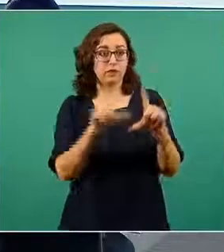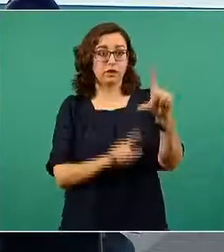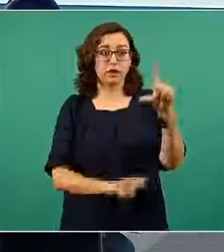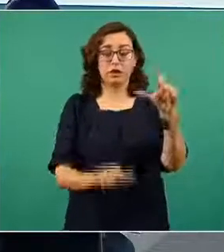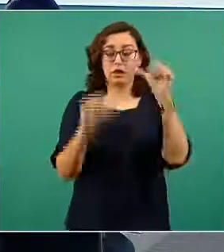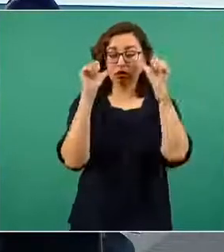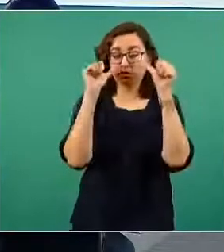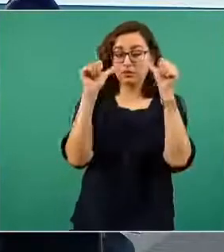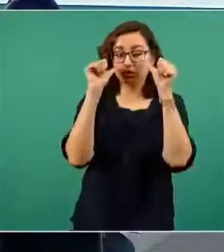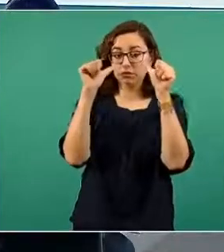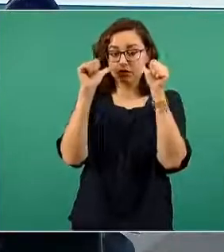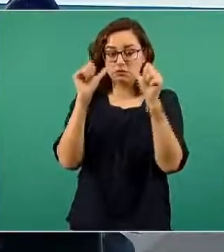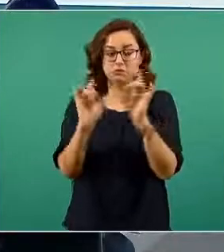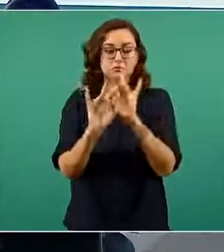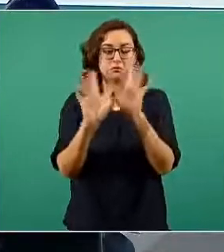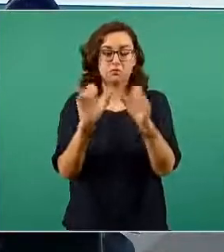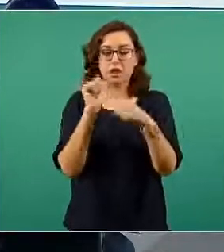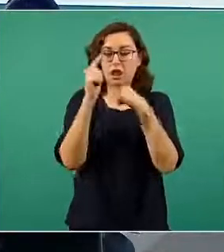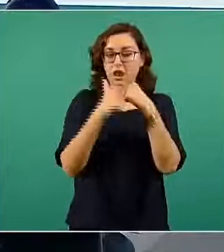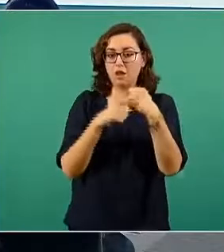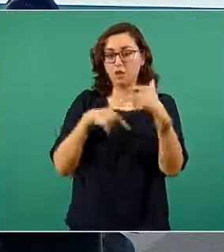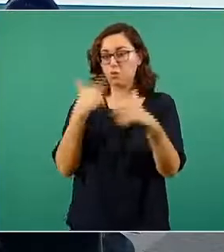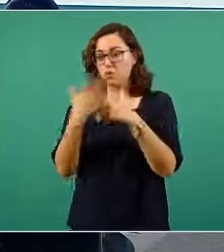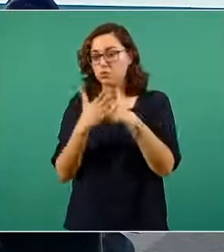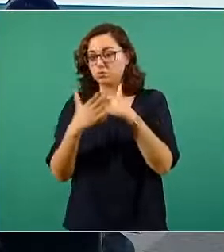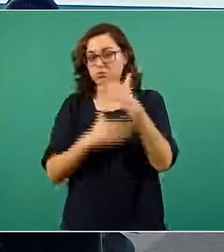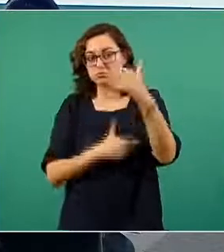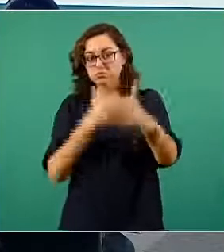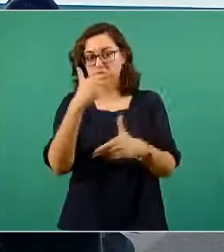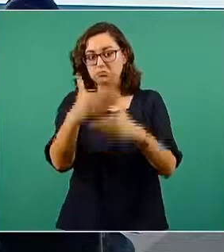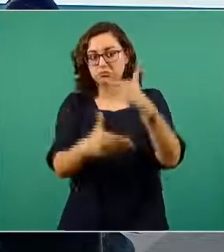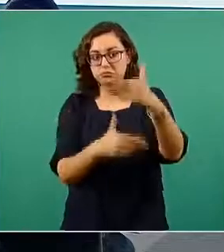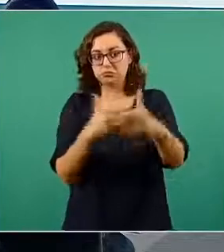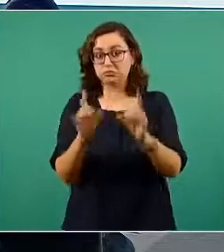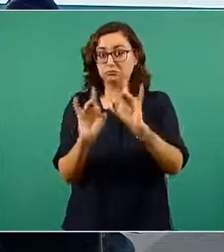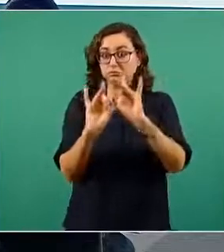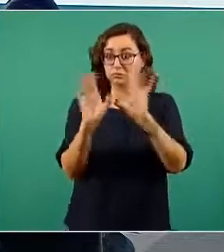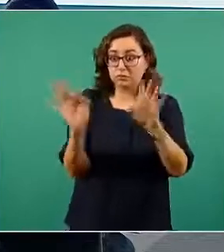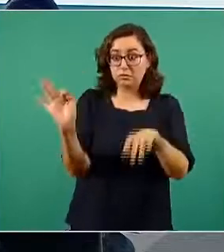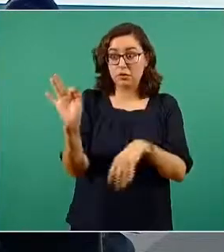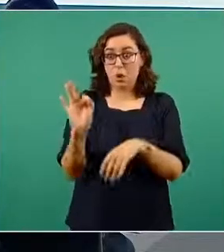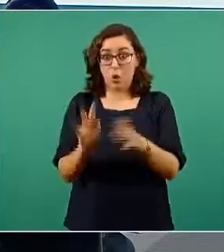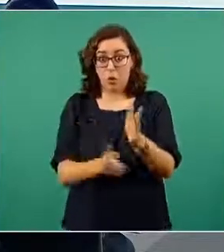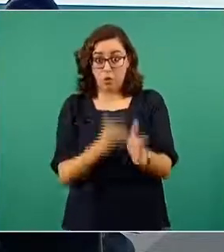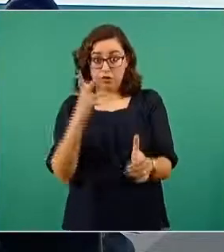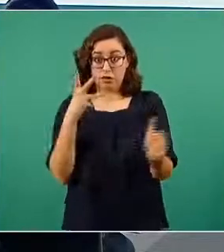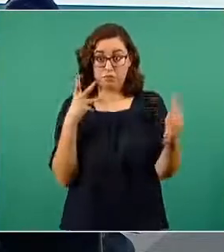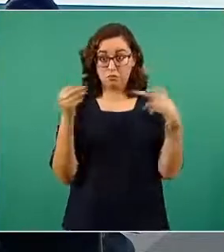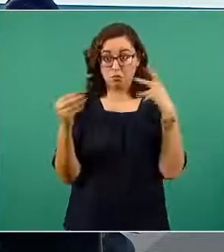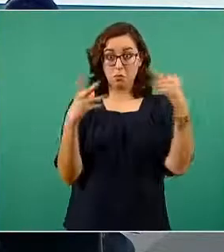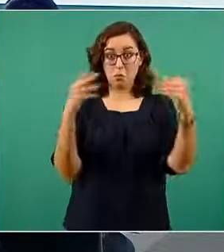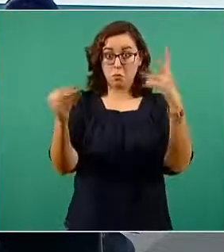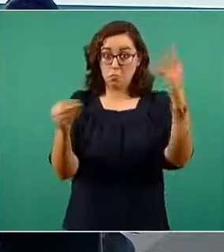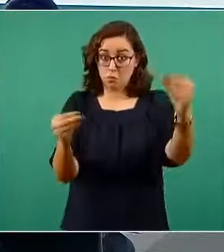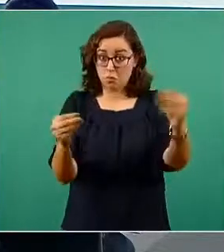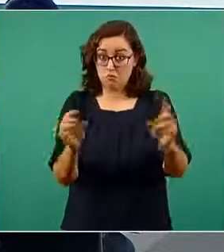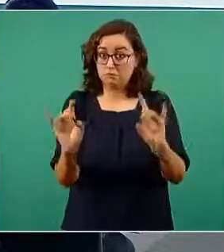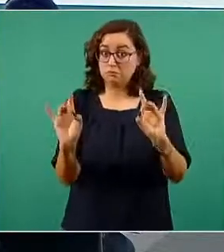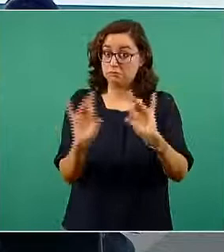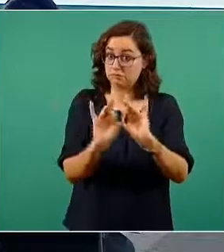nacional para en este momento o en siguientes semanas hacer frente a la potencial escalada o